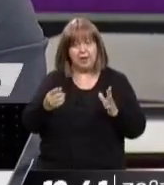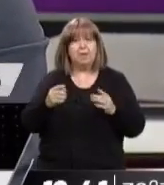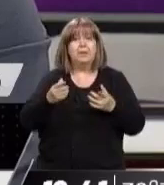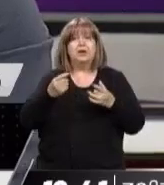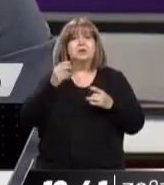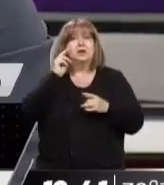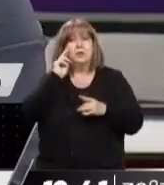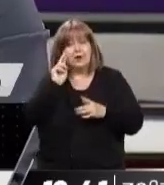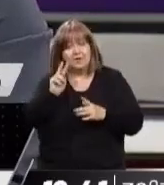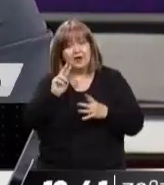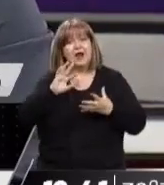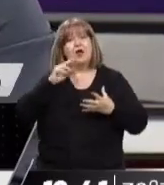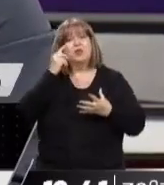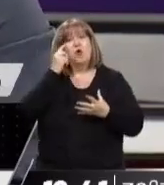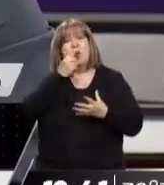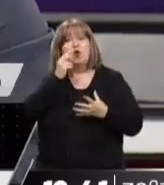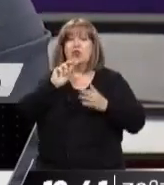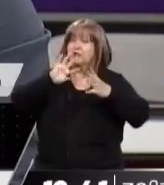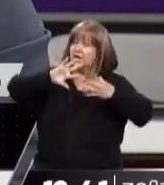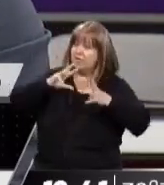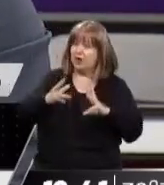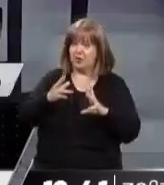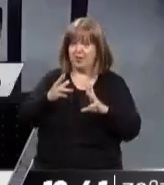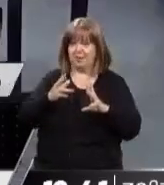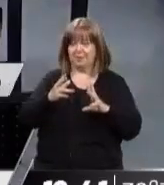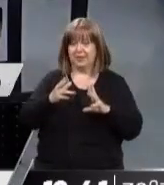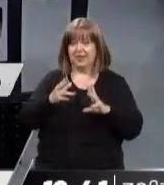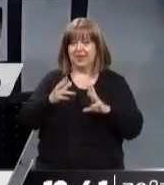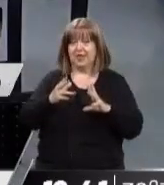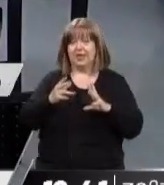contra las mujeres deje de hacerlo. Lo que hace esto nomás,